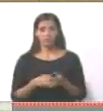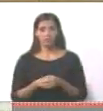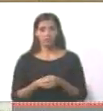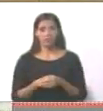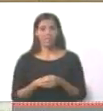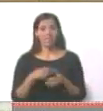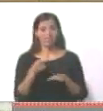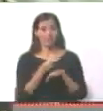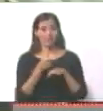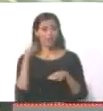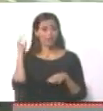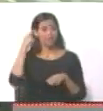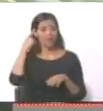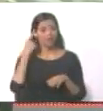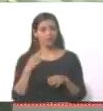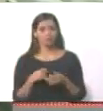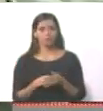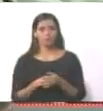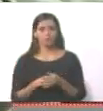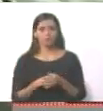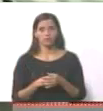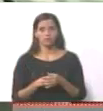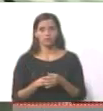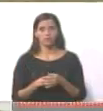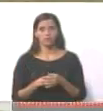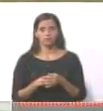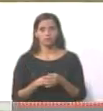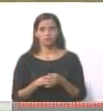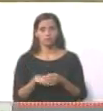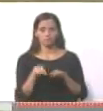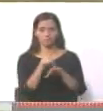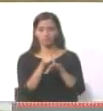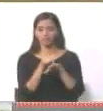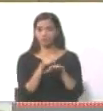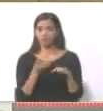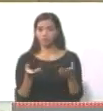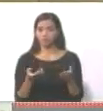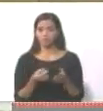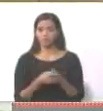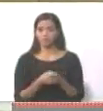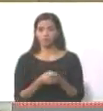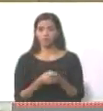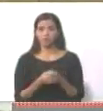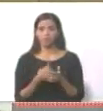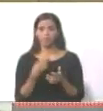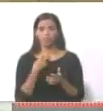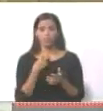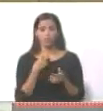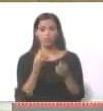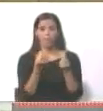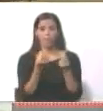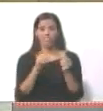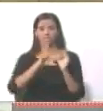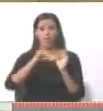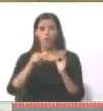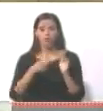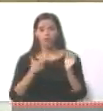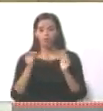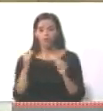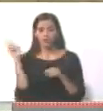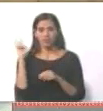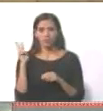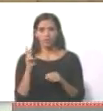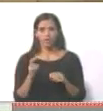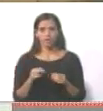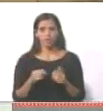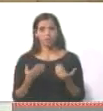sabe. Con Van Damme. Ahí está. Metió hasta aquí una plata que se robó, se fue de Venezuela.